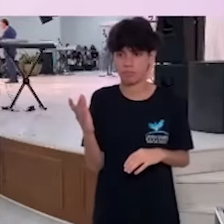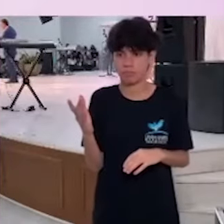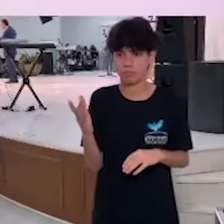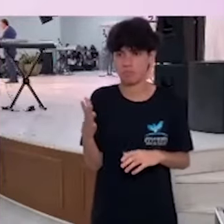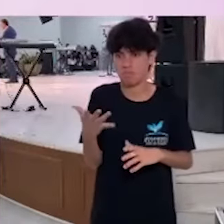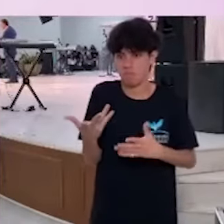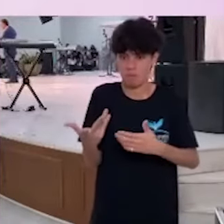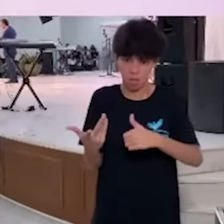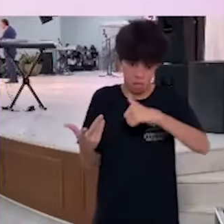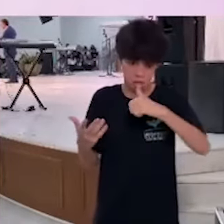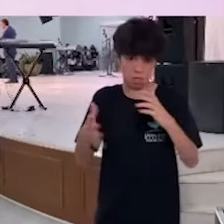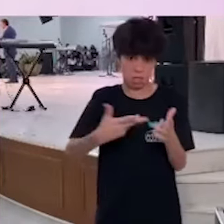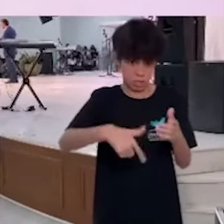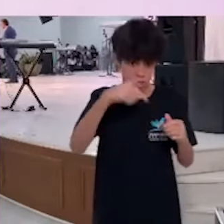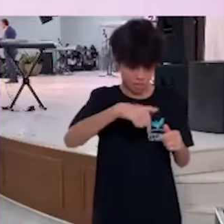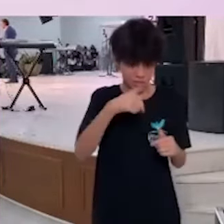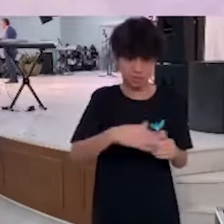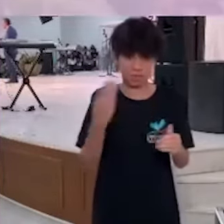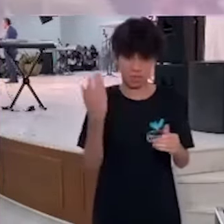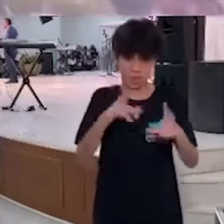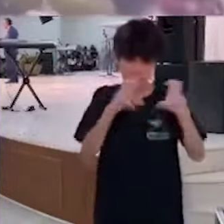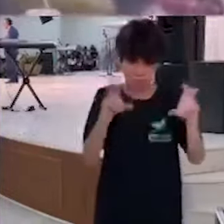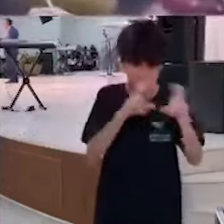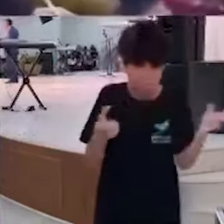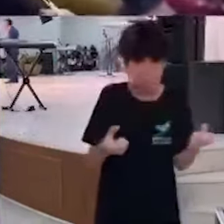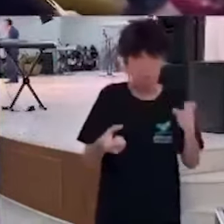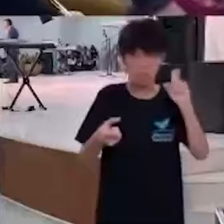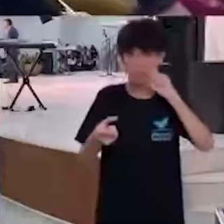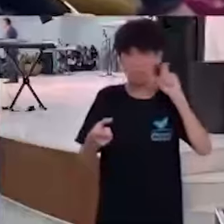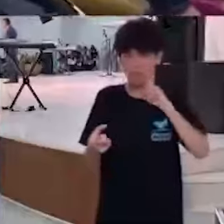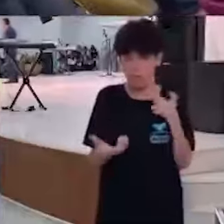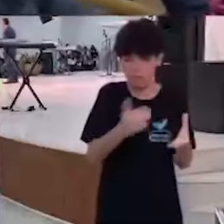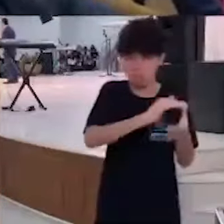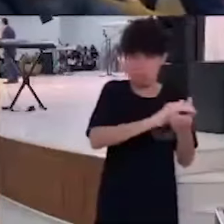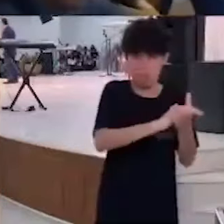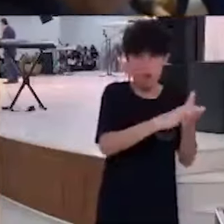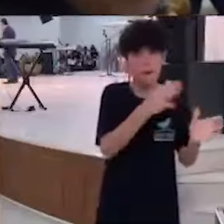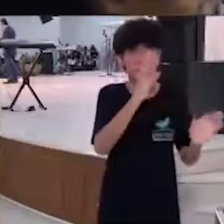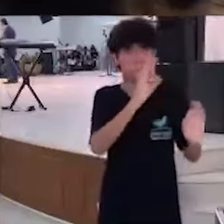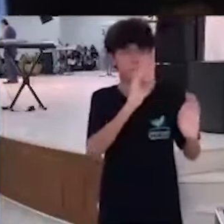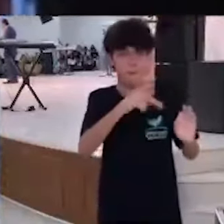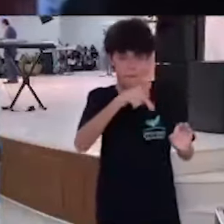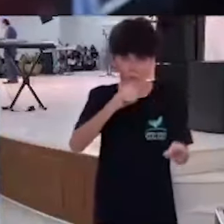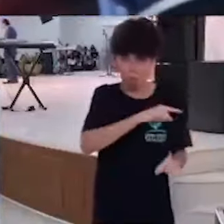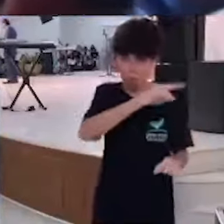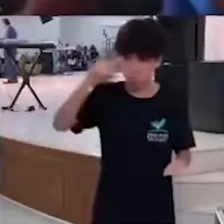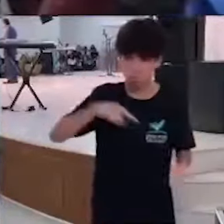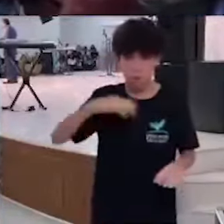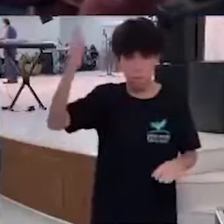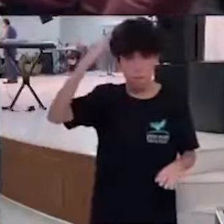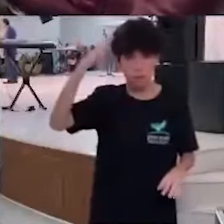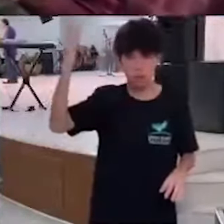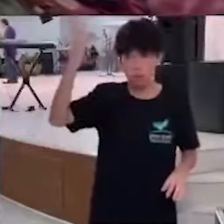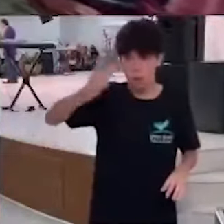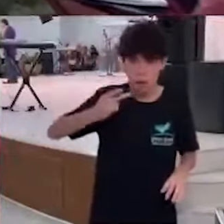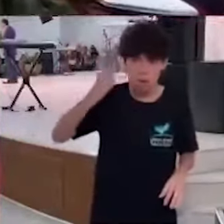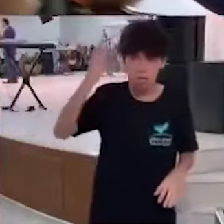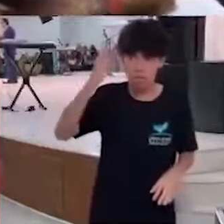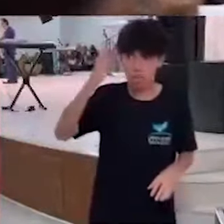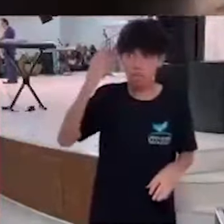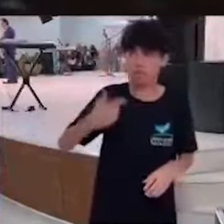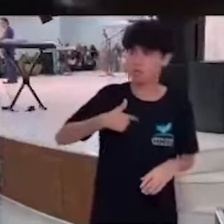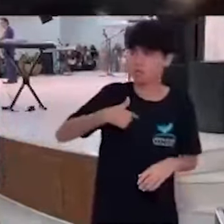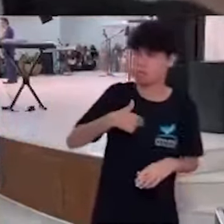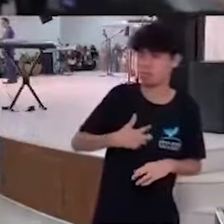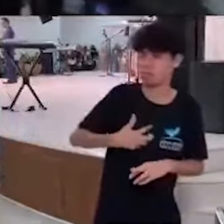estableció en este tema de las relaciones entre un hombre y una mujer. Las mujeres de la iglesia, pastores, no